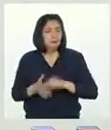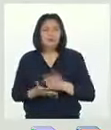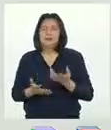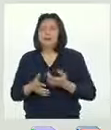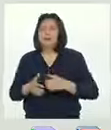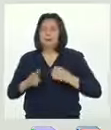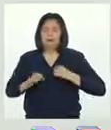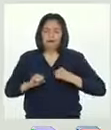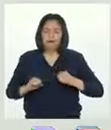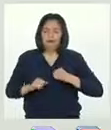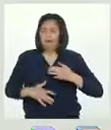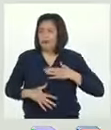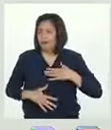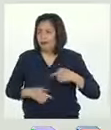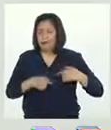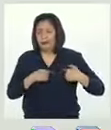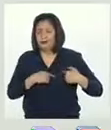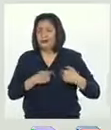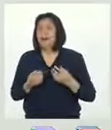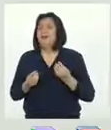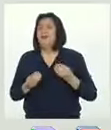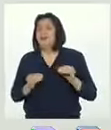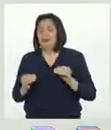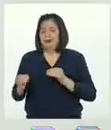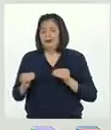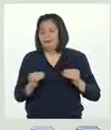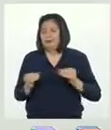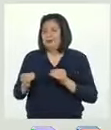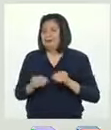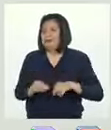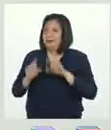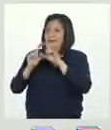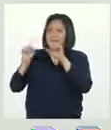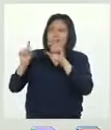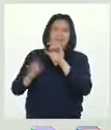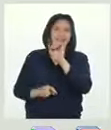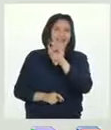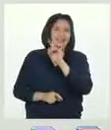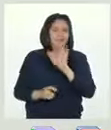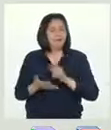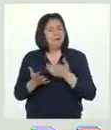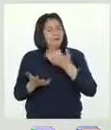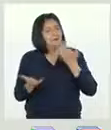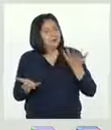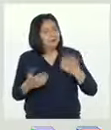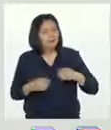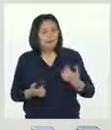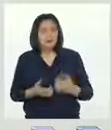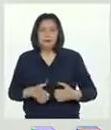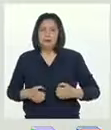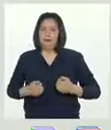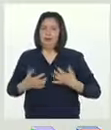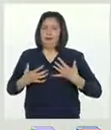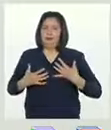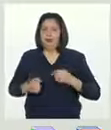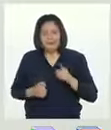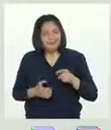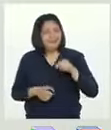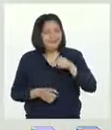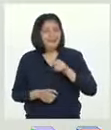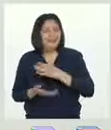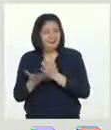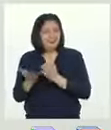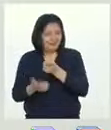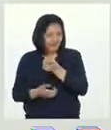activar nuestro cuerpo y nuestro corazón con un poco de movimiento con Activarte. No hay nada mejor para levantar la energía y el ánimo que este